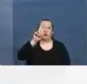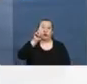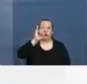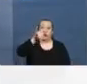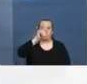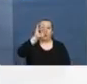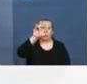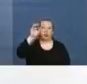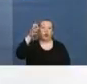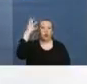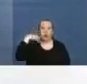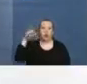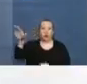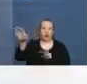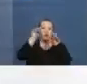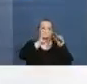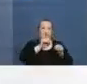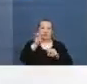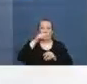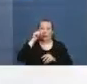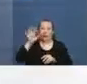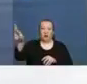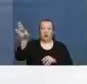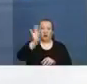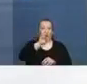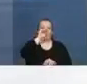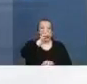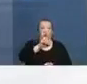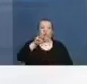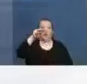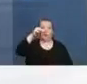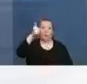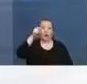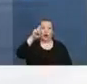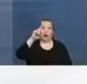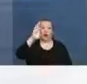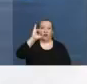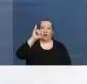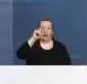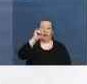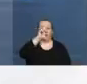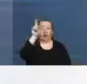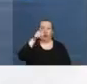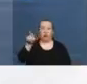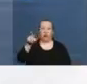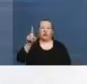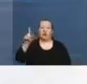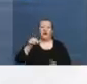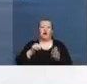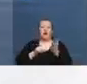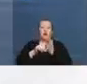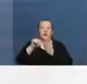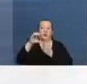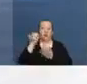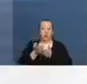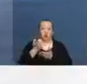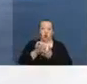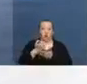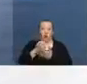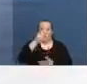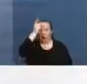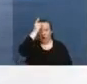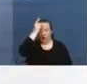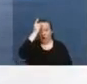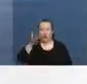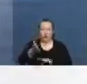permitir que como se llama este richard martínez en misma economía que la pandemia pagó anticipadamente deuda no había plata